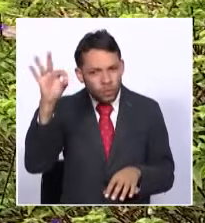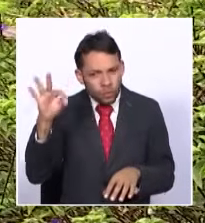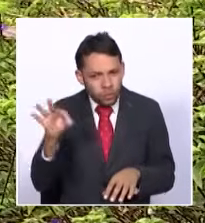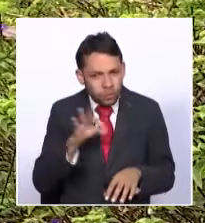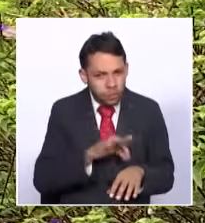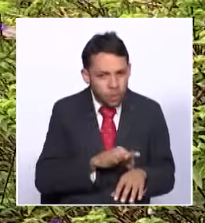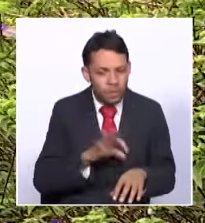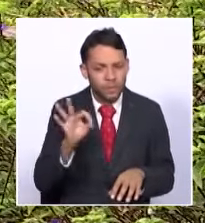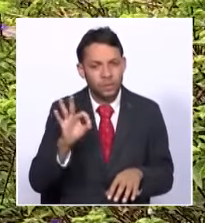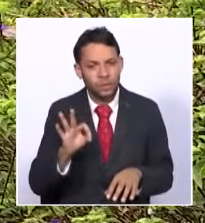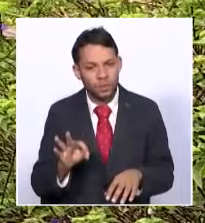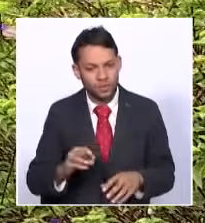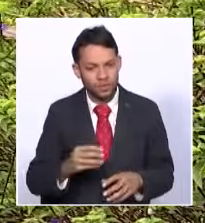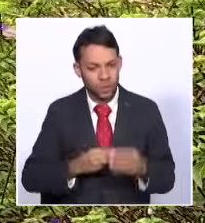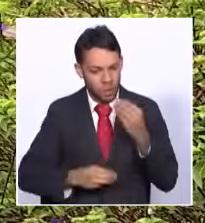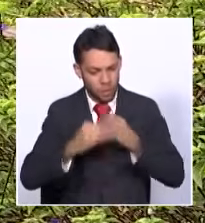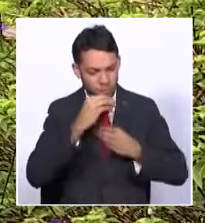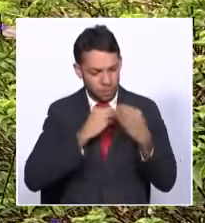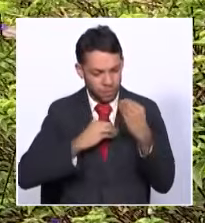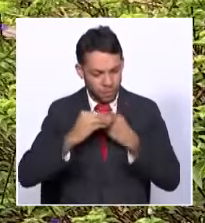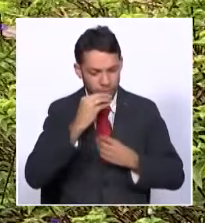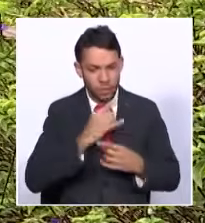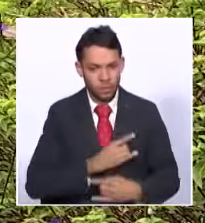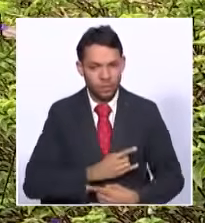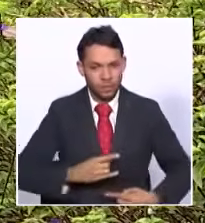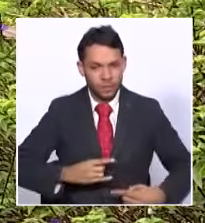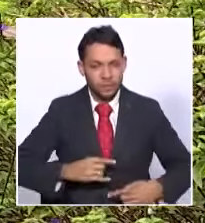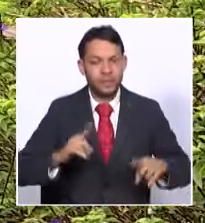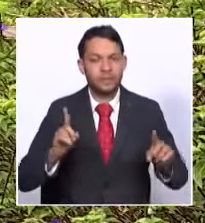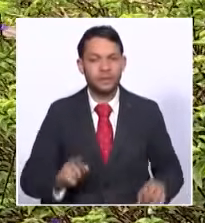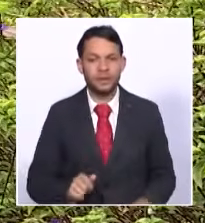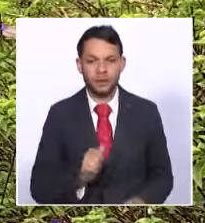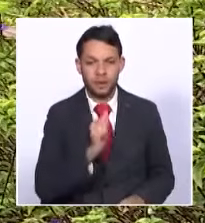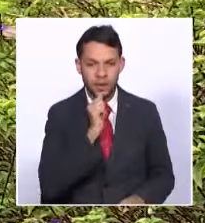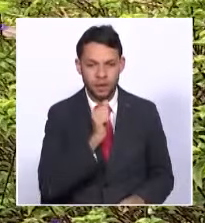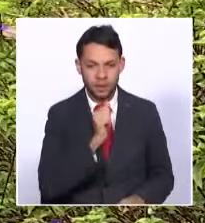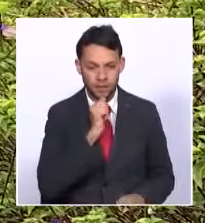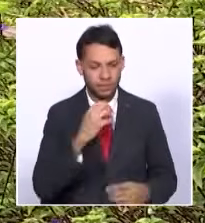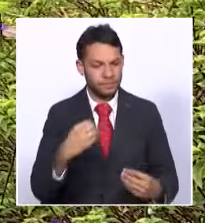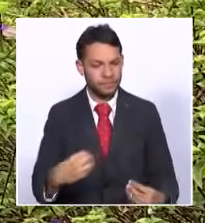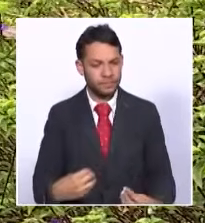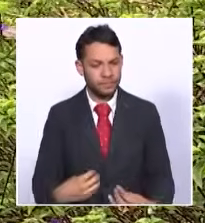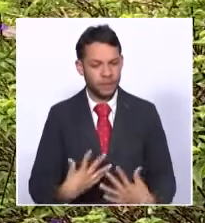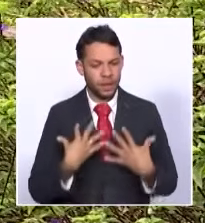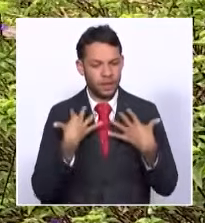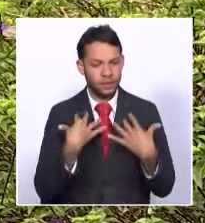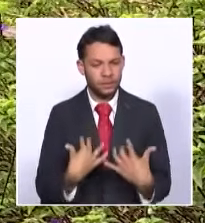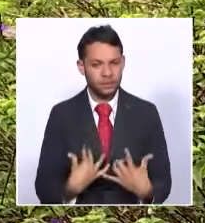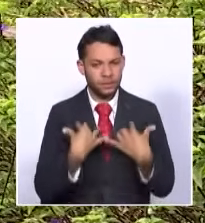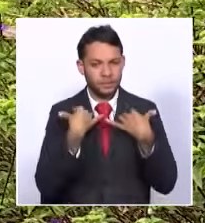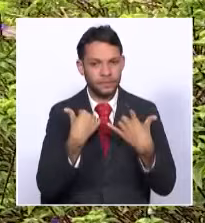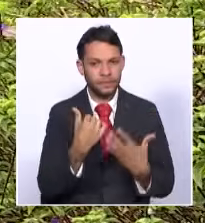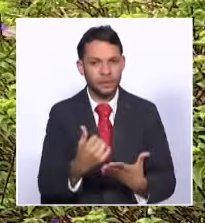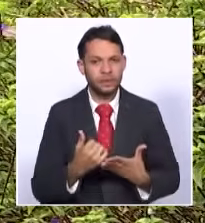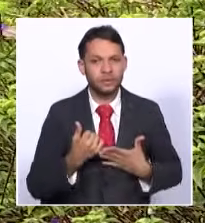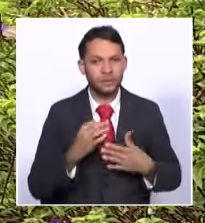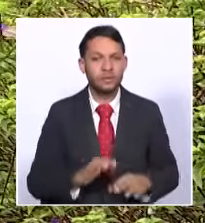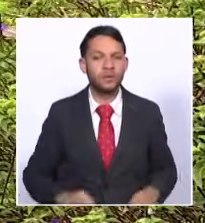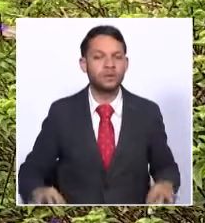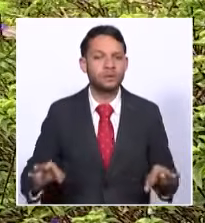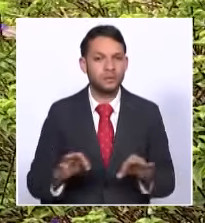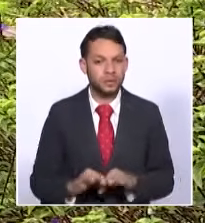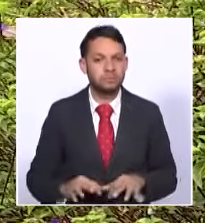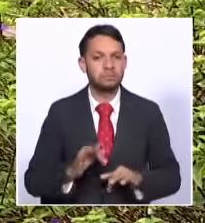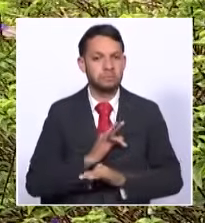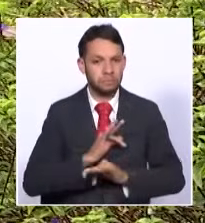en nutrición, en hidroterapia, y con ese conjunto de cosas hemos encontrado unos